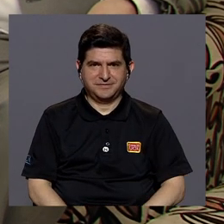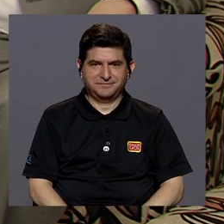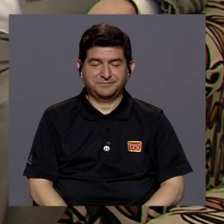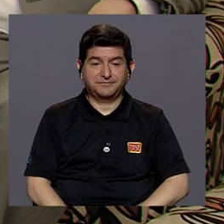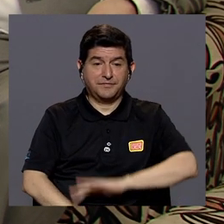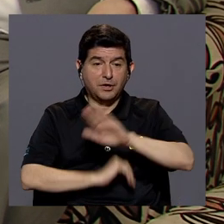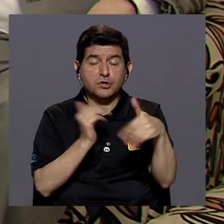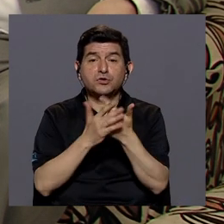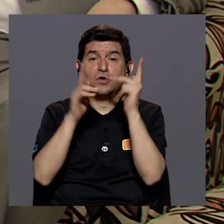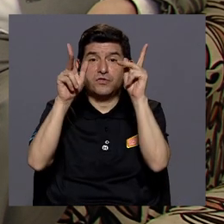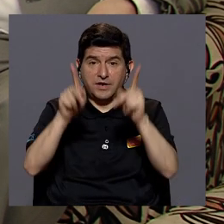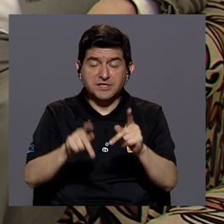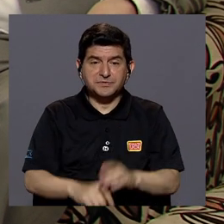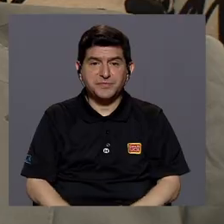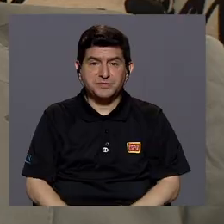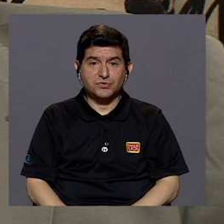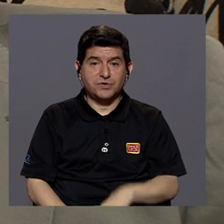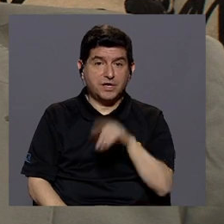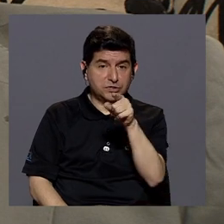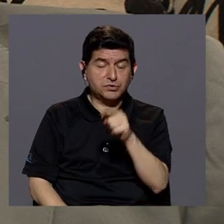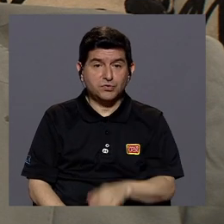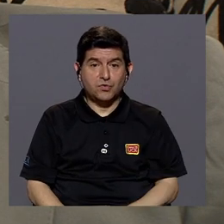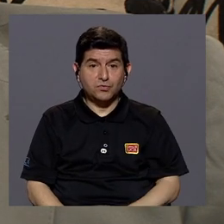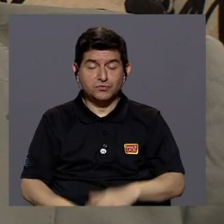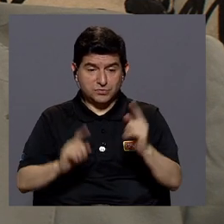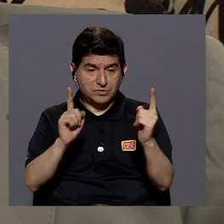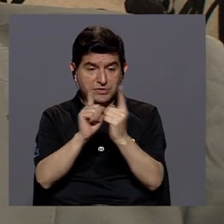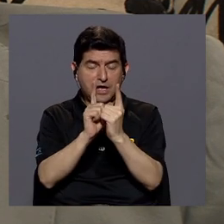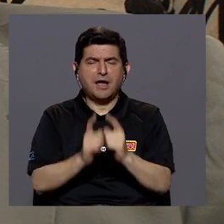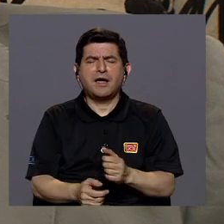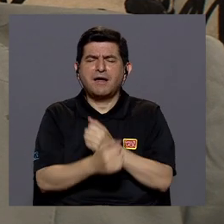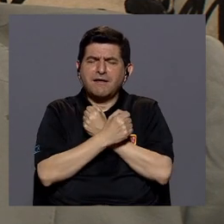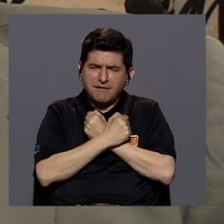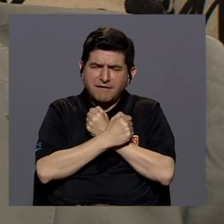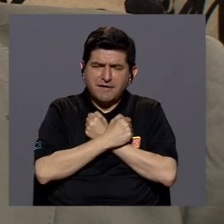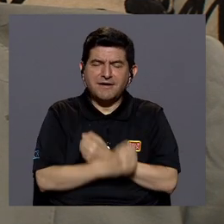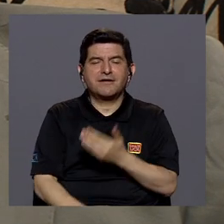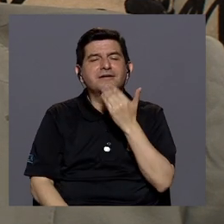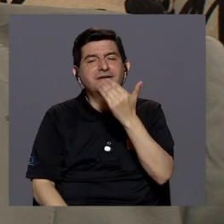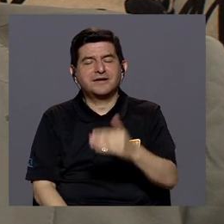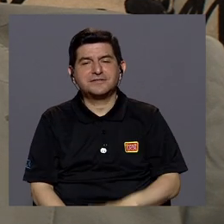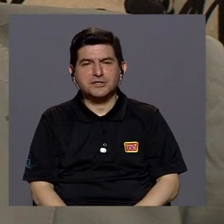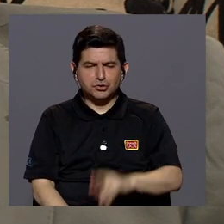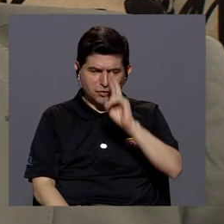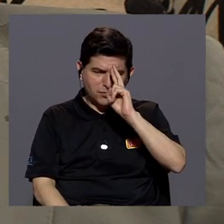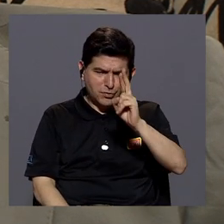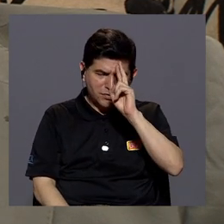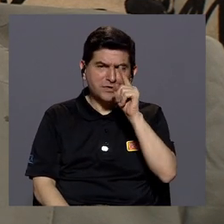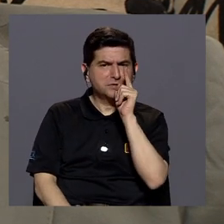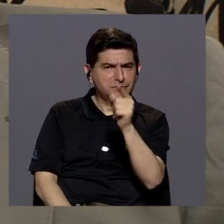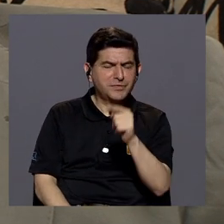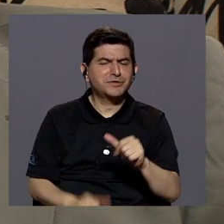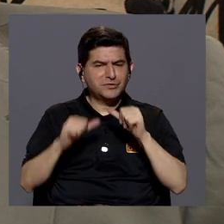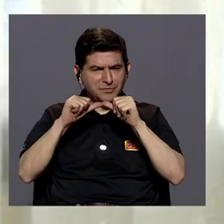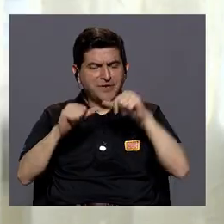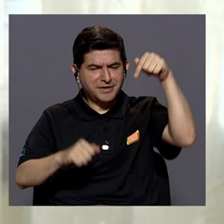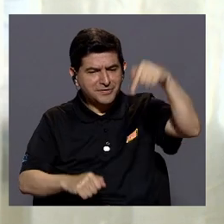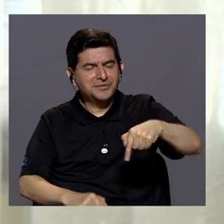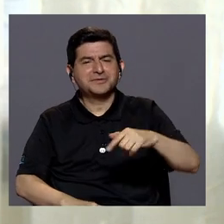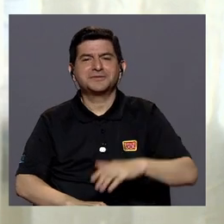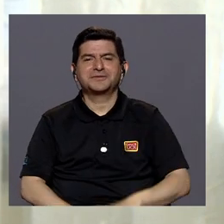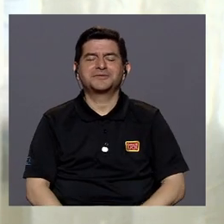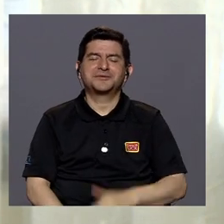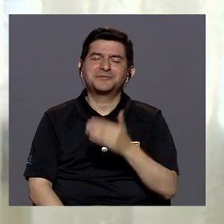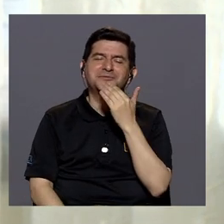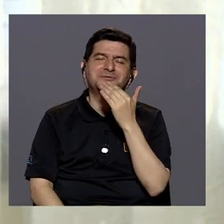las personas que hemos coincidido con ustedes le queremos mucho. Gracias. Y todavía le estimamos para que siga con nosotros. Así gracias,